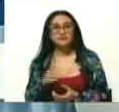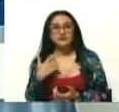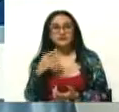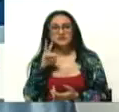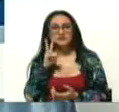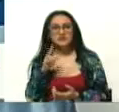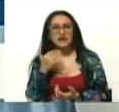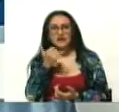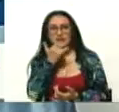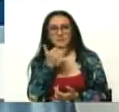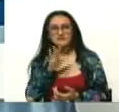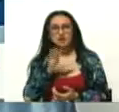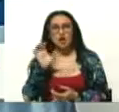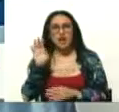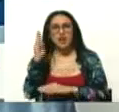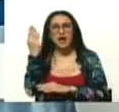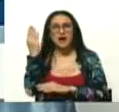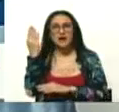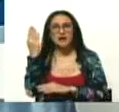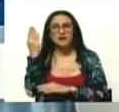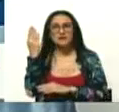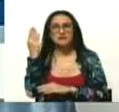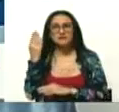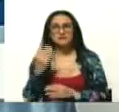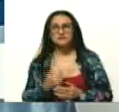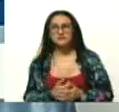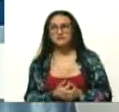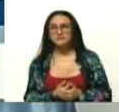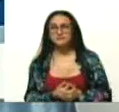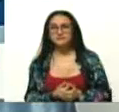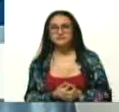está pasando en el estado Lara.